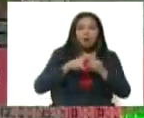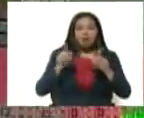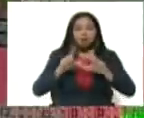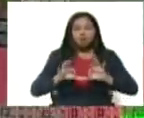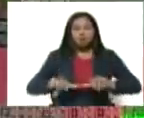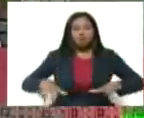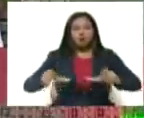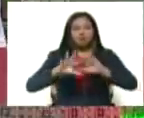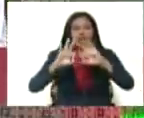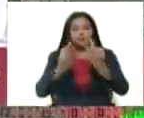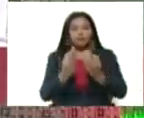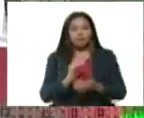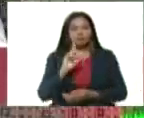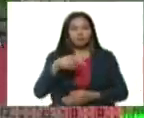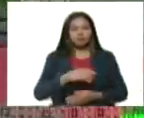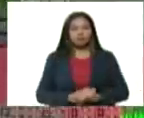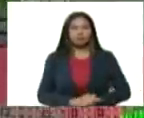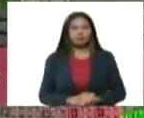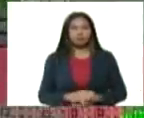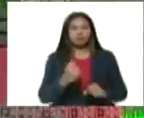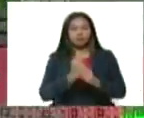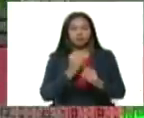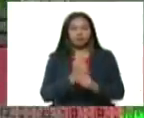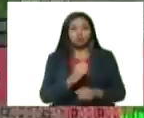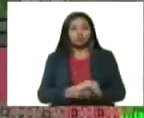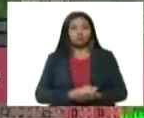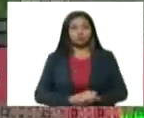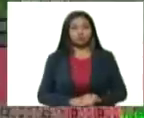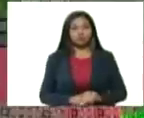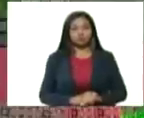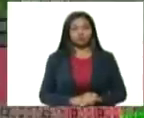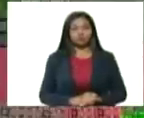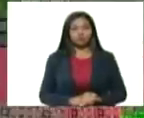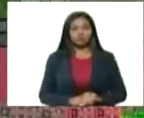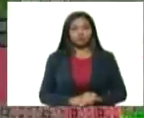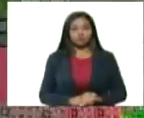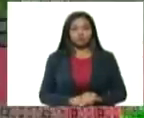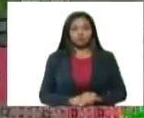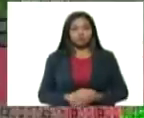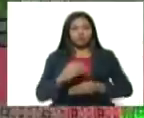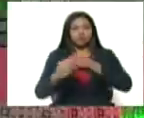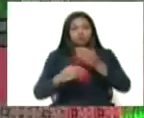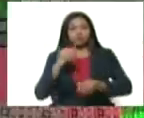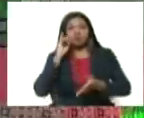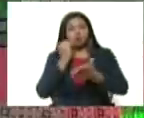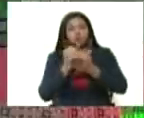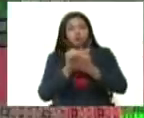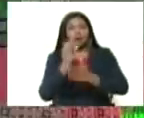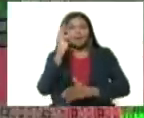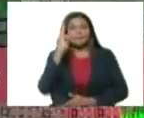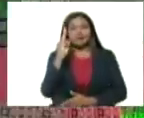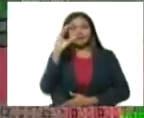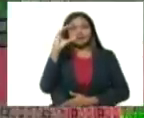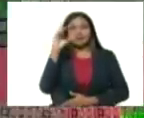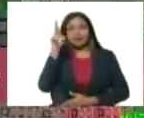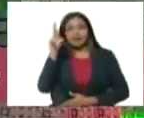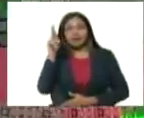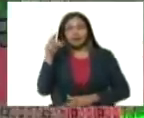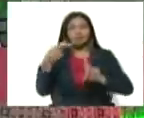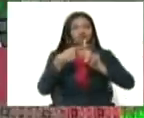entorno familiar o en el entorno laboral. Se le realizó la prueba PCR positiva para el